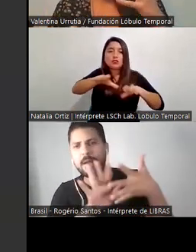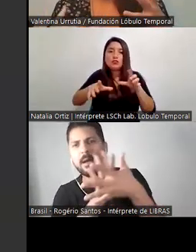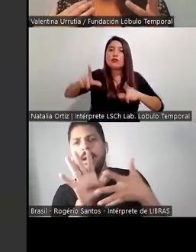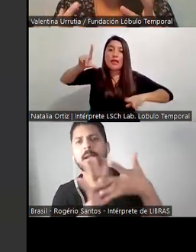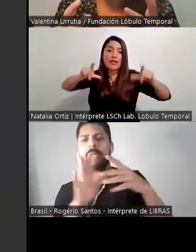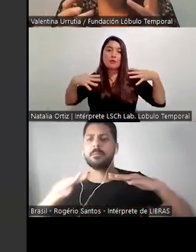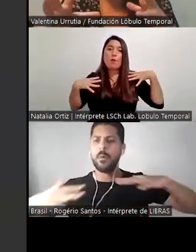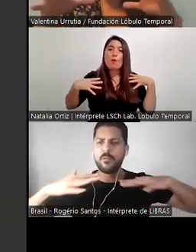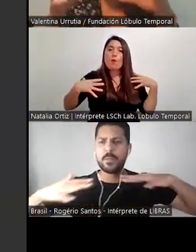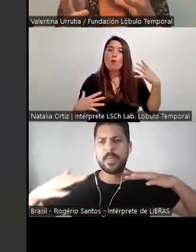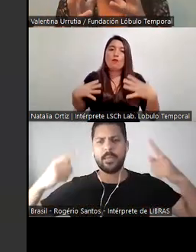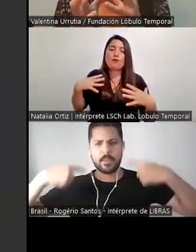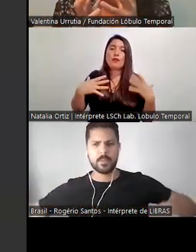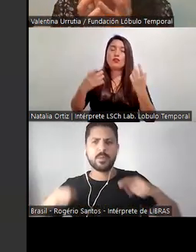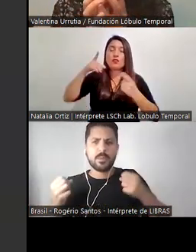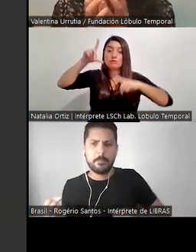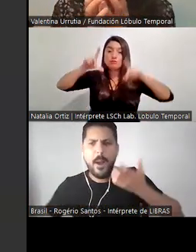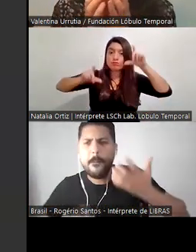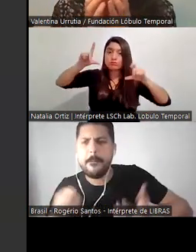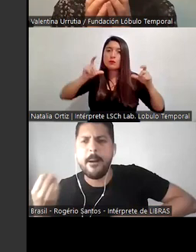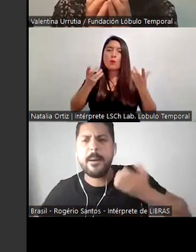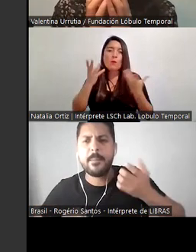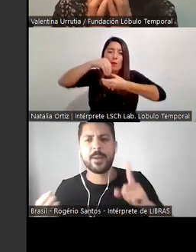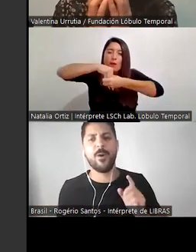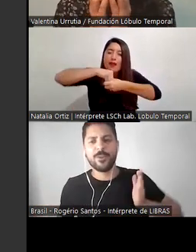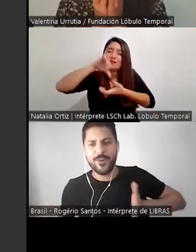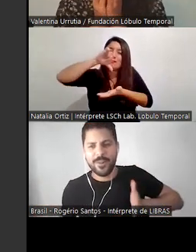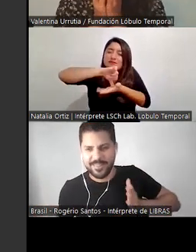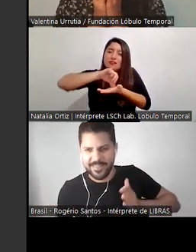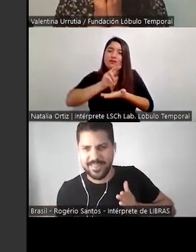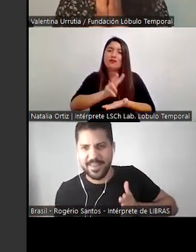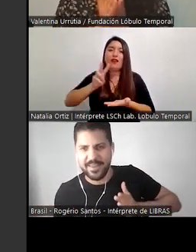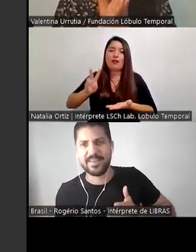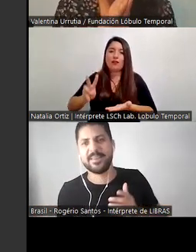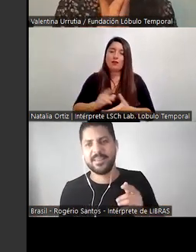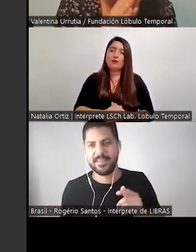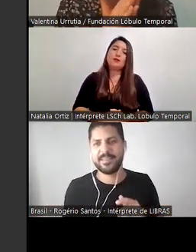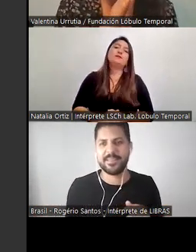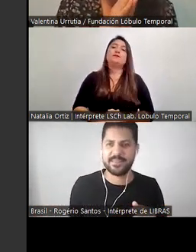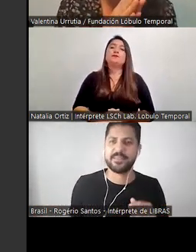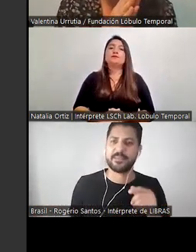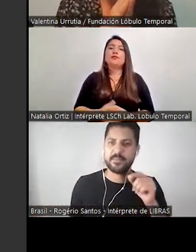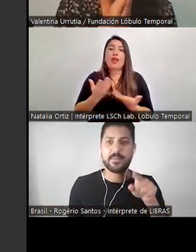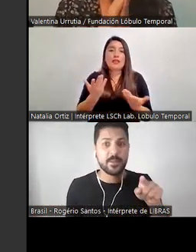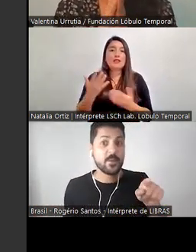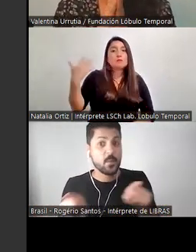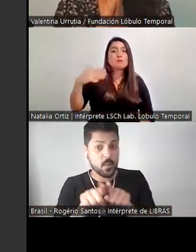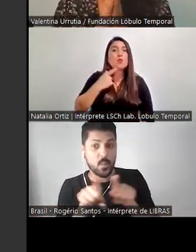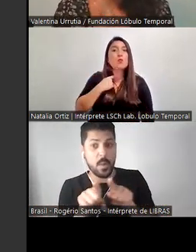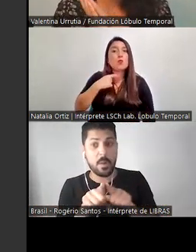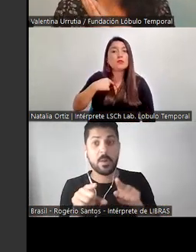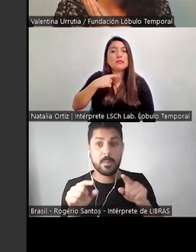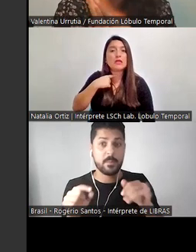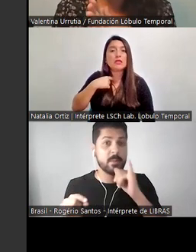movimientos y las expresiones. Esto es como el corazón, ¿verdad?, del vernáculo visual. Y acá hay un elemento que es súper interesante y que nosotras